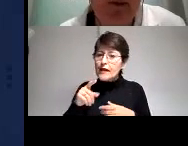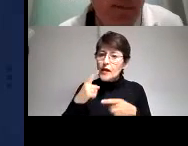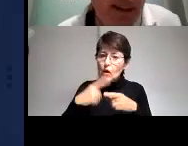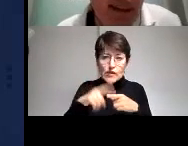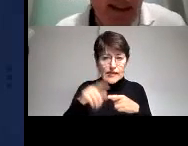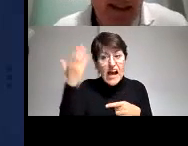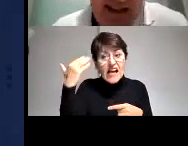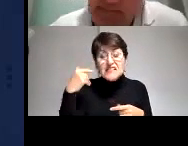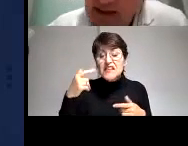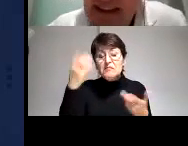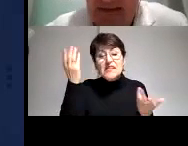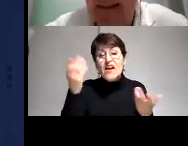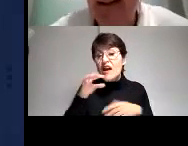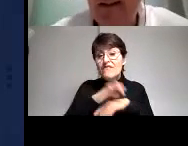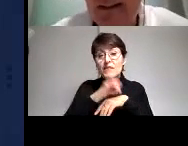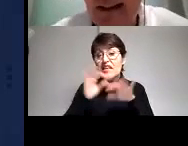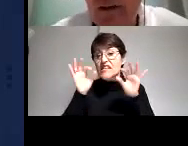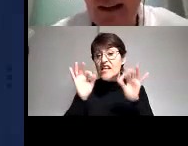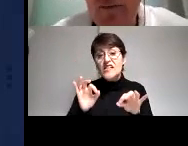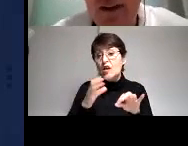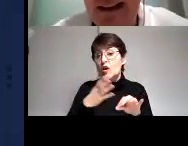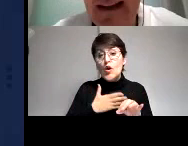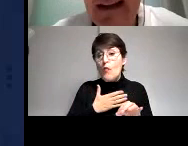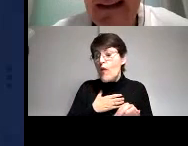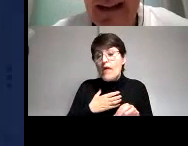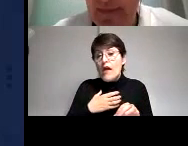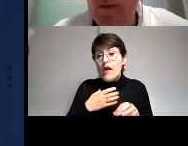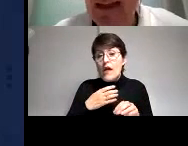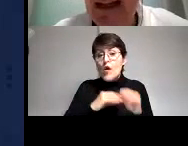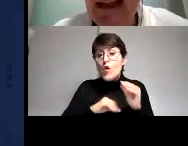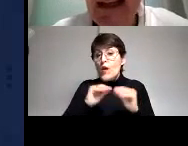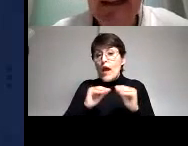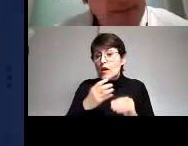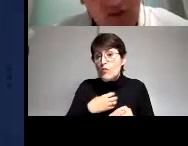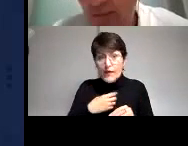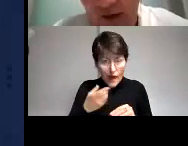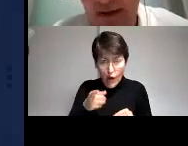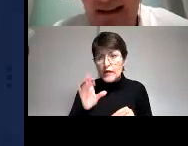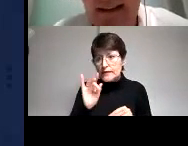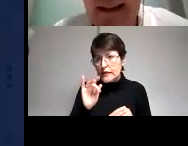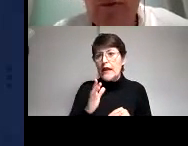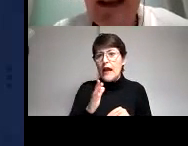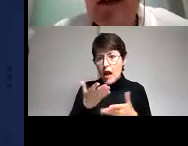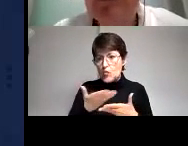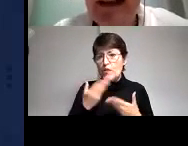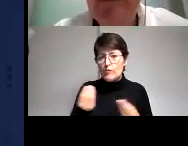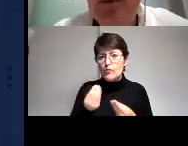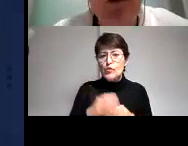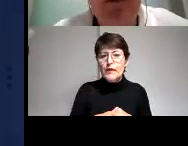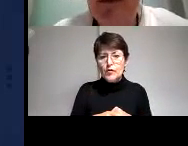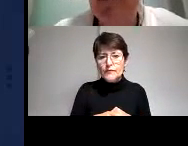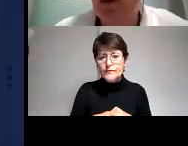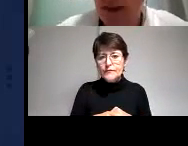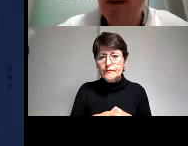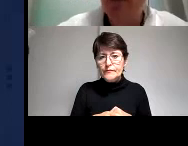era impensable darles una respuesta terapéutica. también es súper recomendable este libro. Y aquí encontraréis, pues